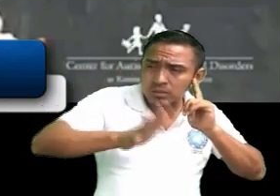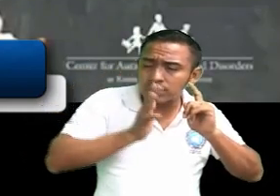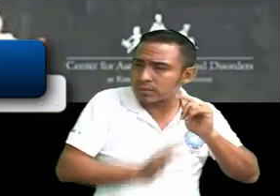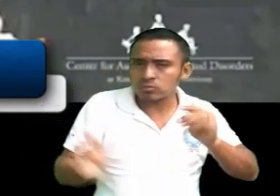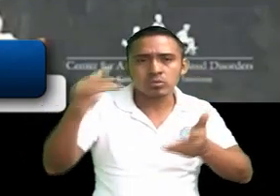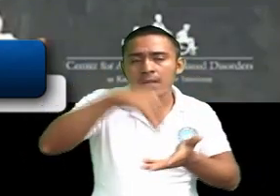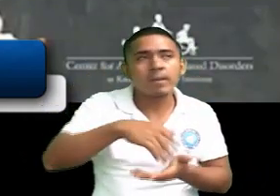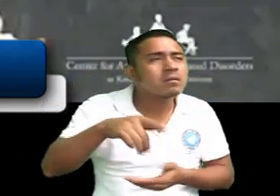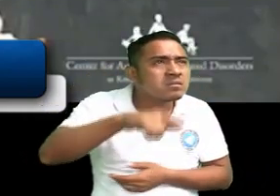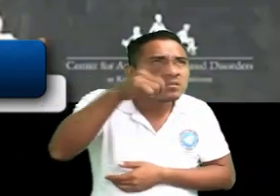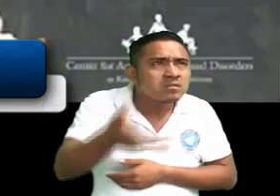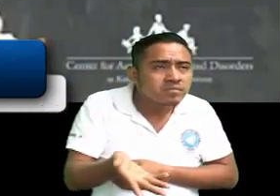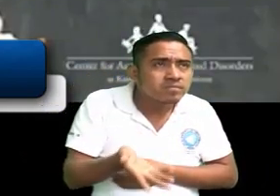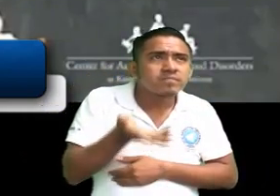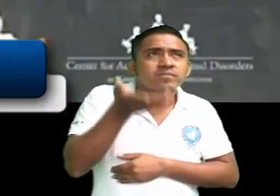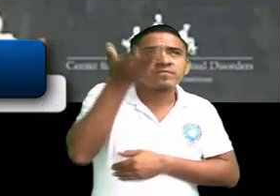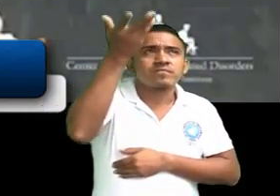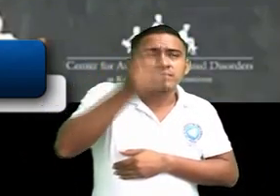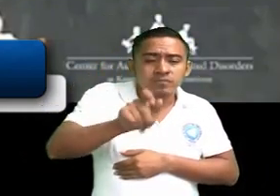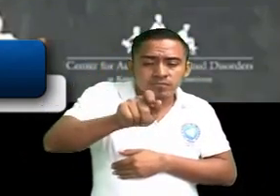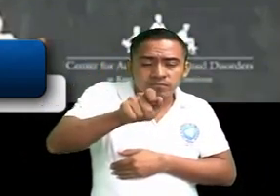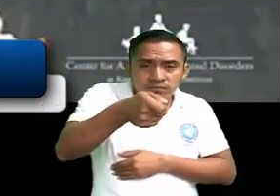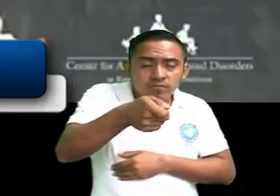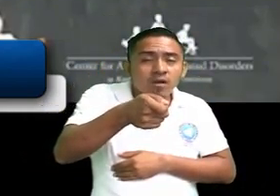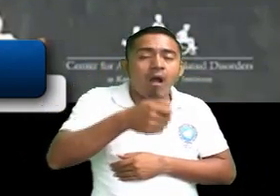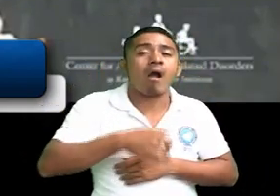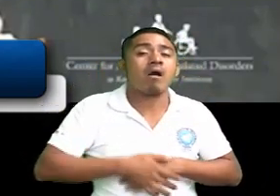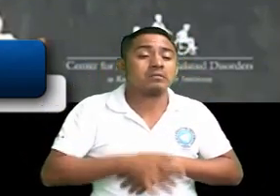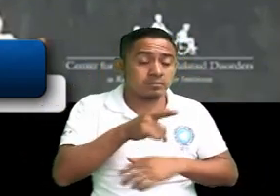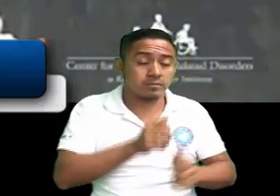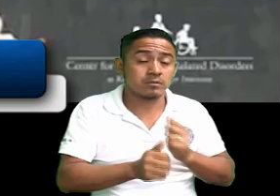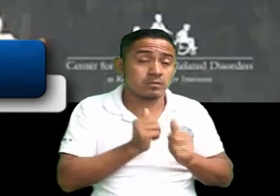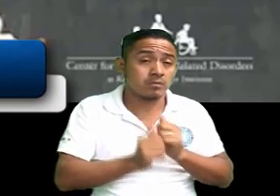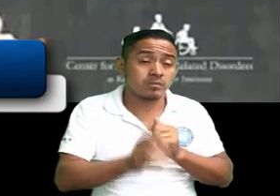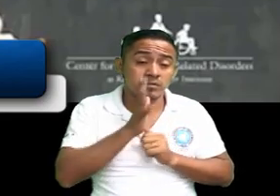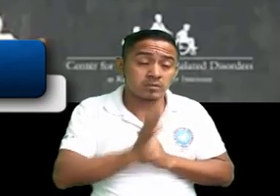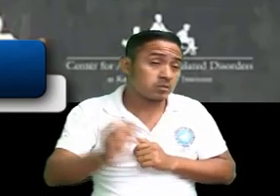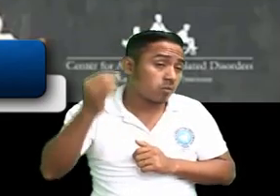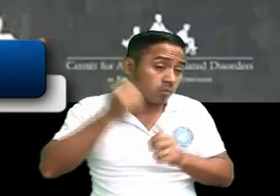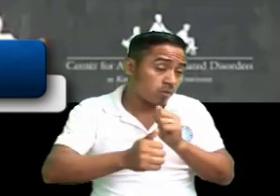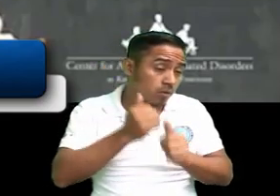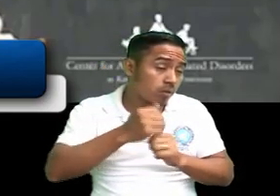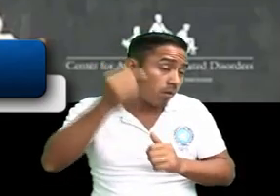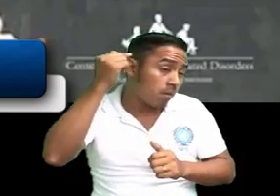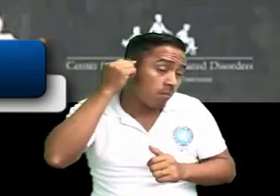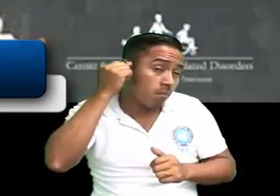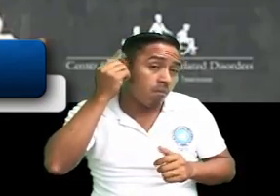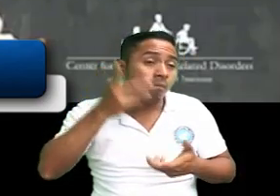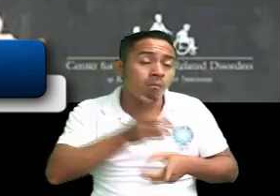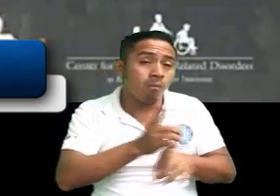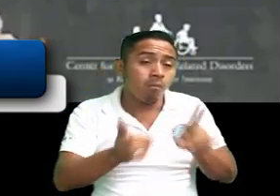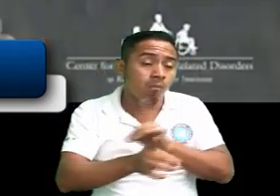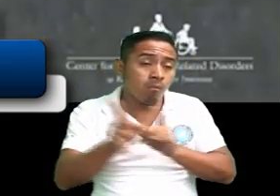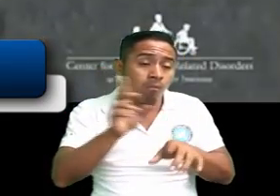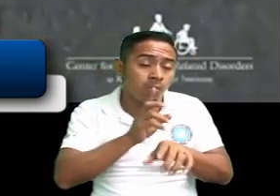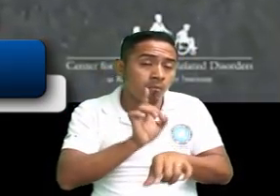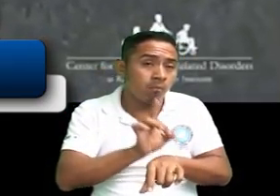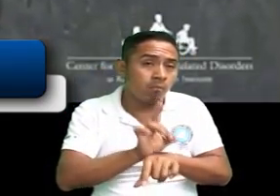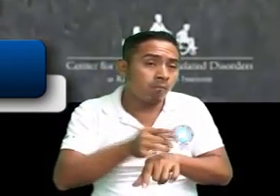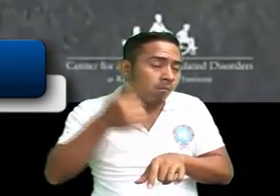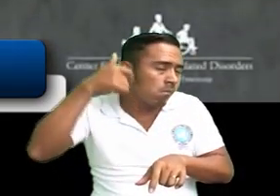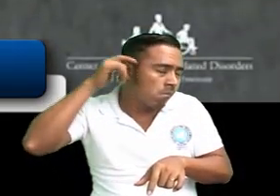Dice la mamá, él pone el televisor a todo volumen y está a todo volumen y escucha los muñecos y